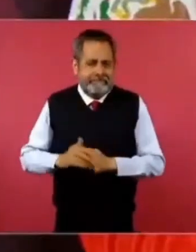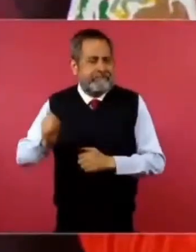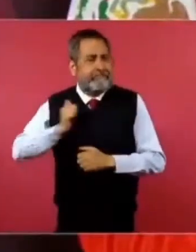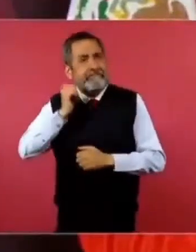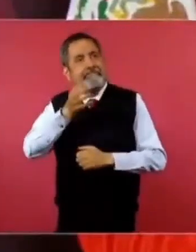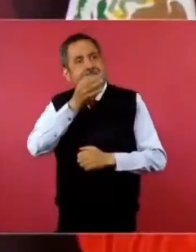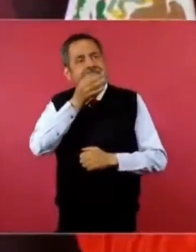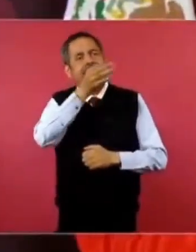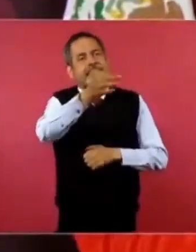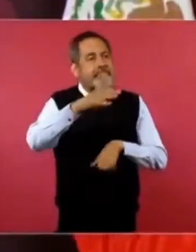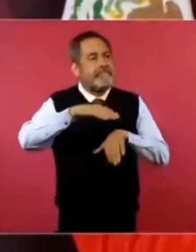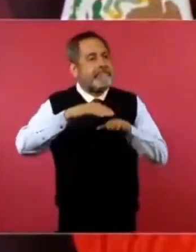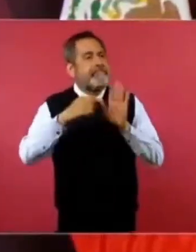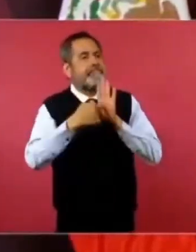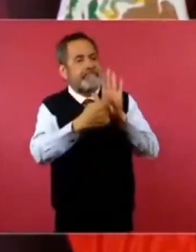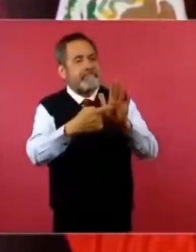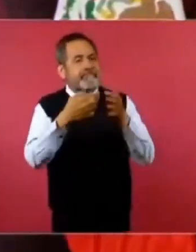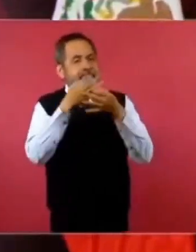aprovechamos, ¿no?